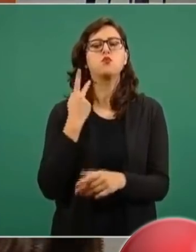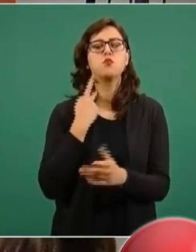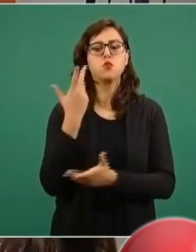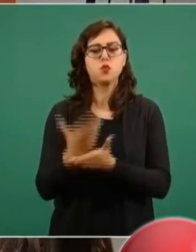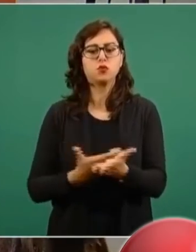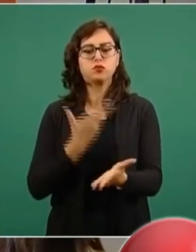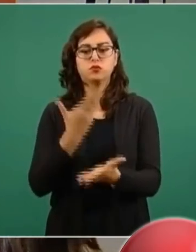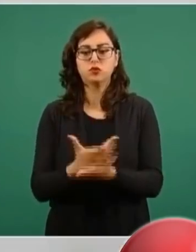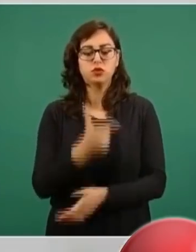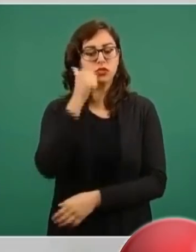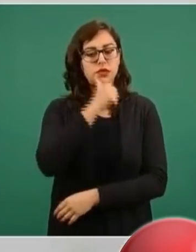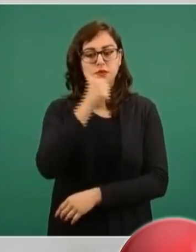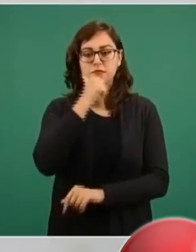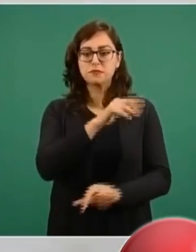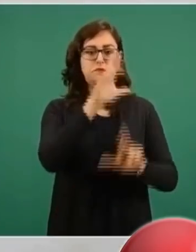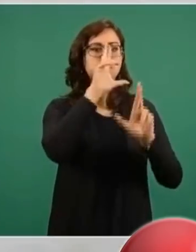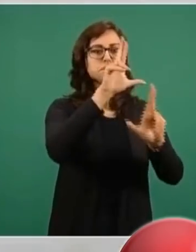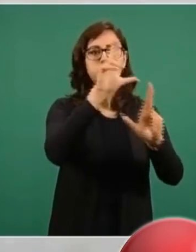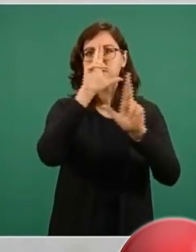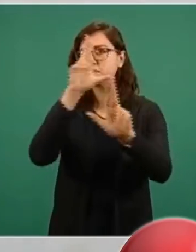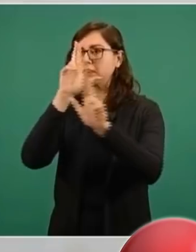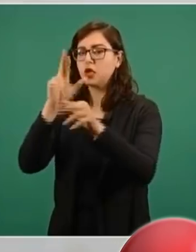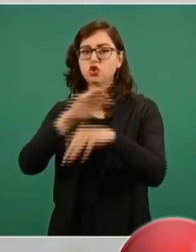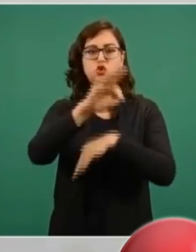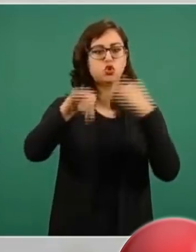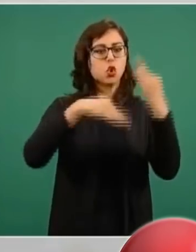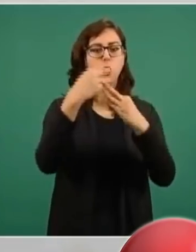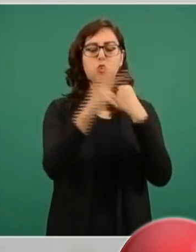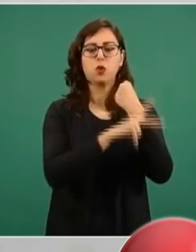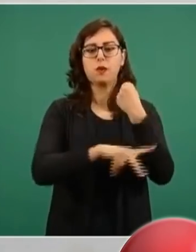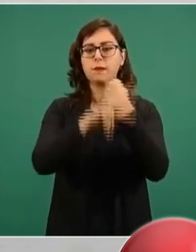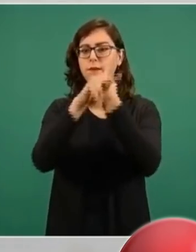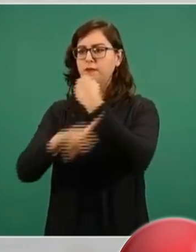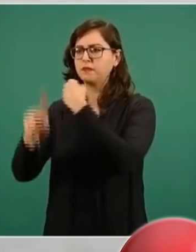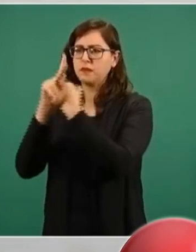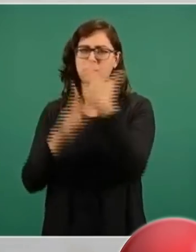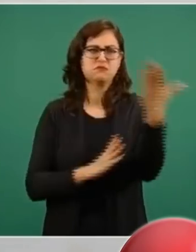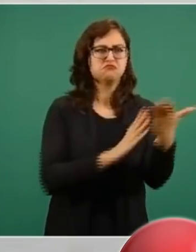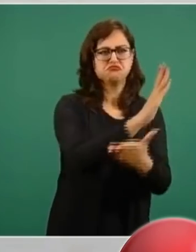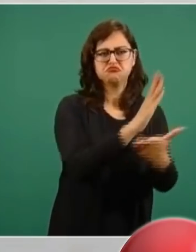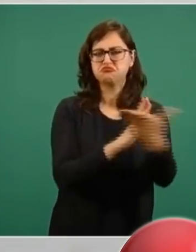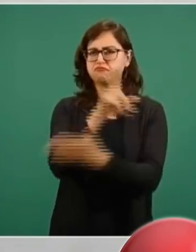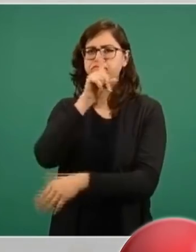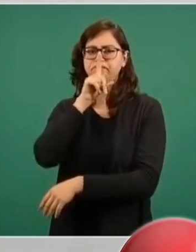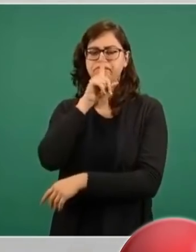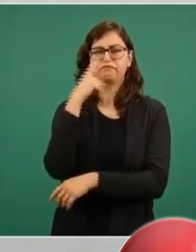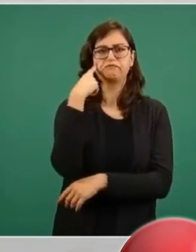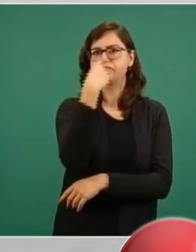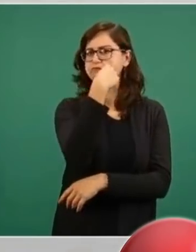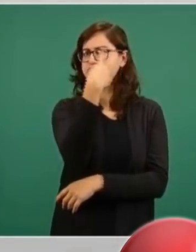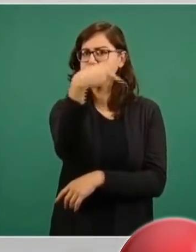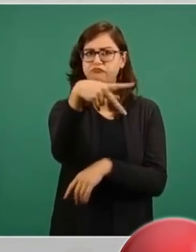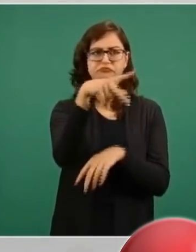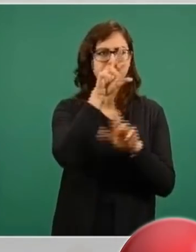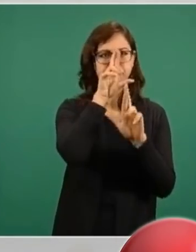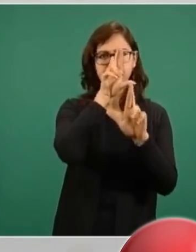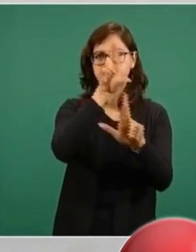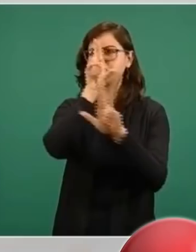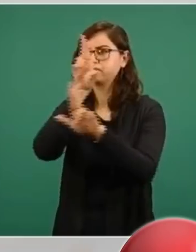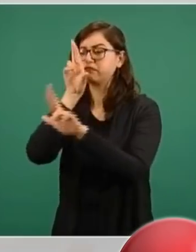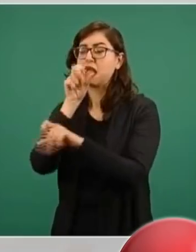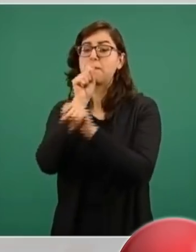la observancia de los principios de no intervención y de autodeterminación de los pueblos, la solución pacífica